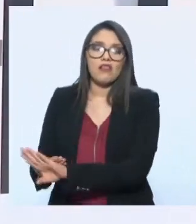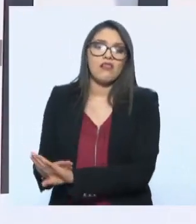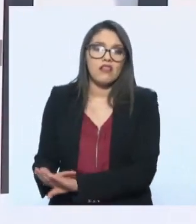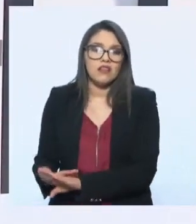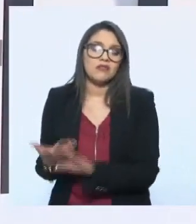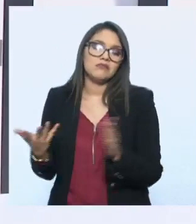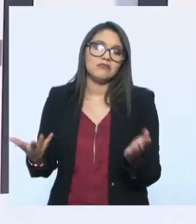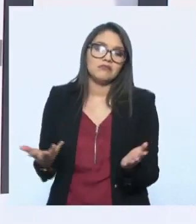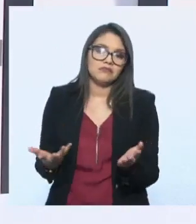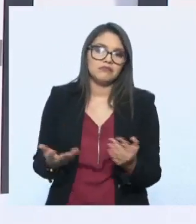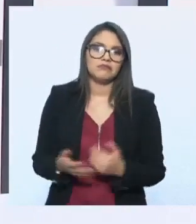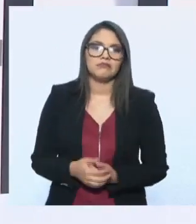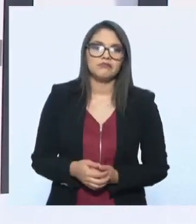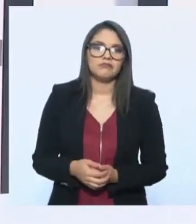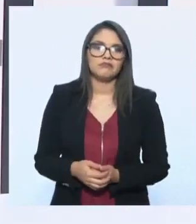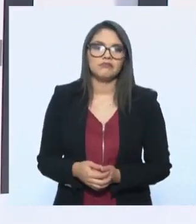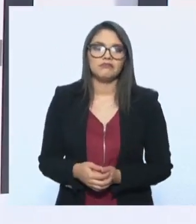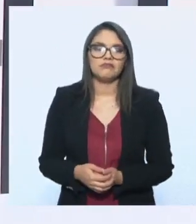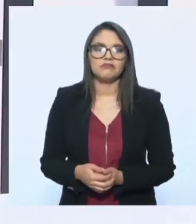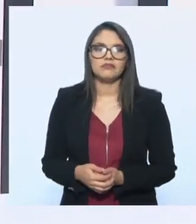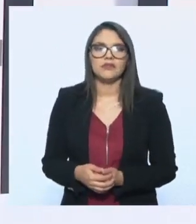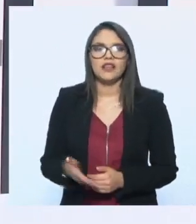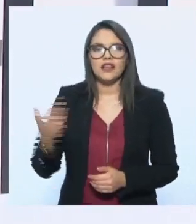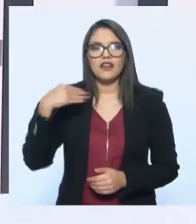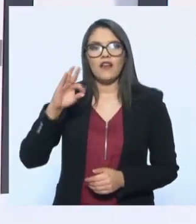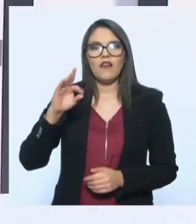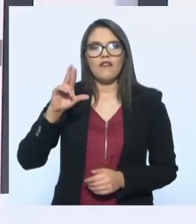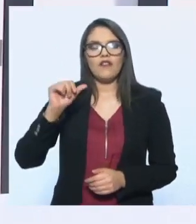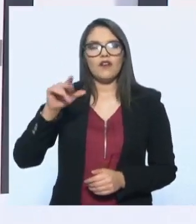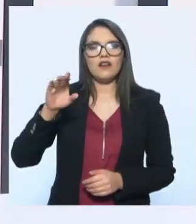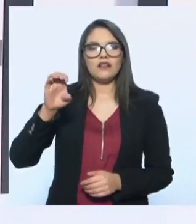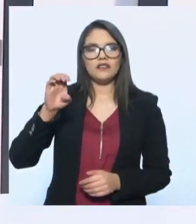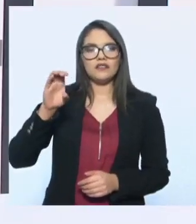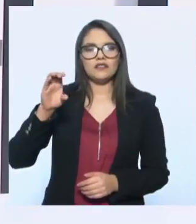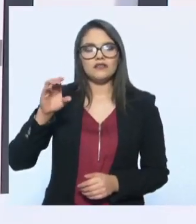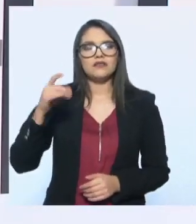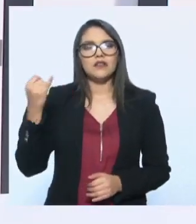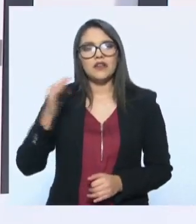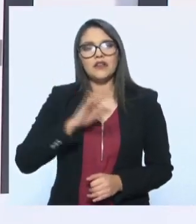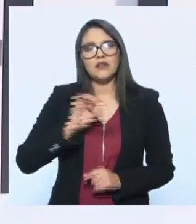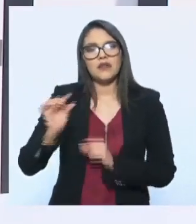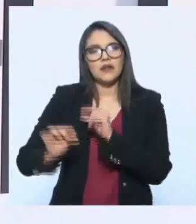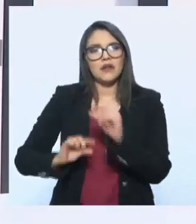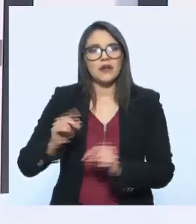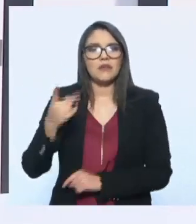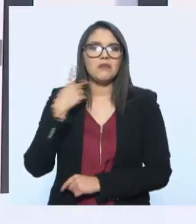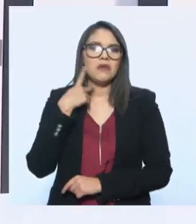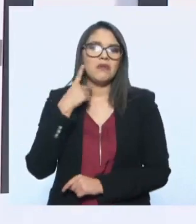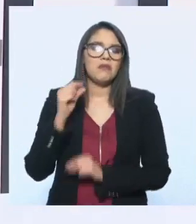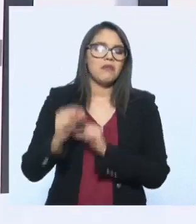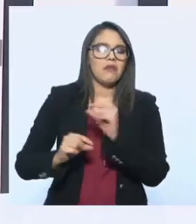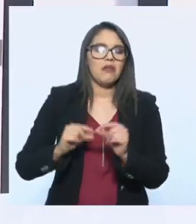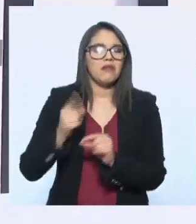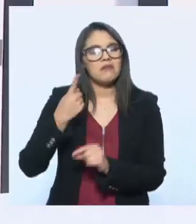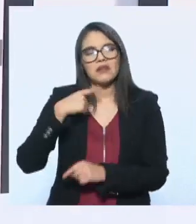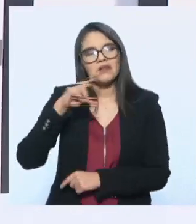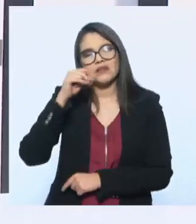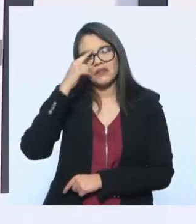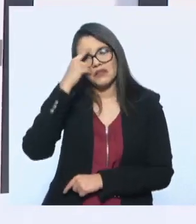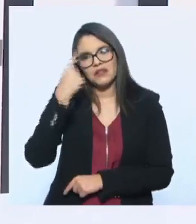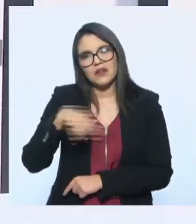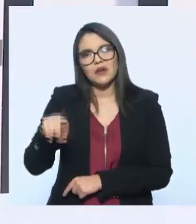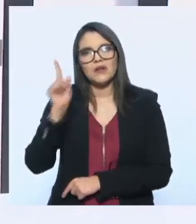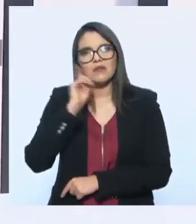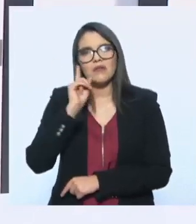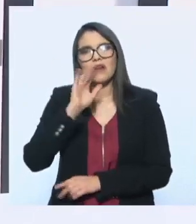y la bandera del caso de Florence Cassé les pueda llevar también agua política a su molino, pero no lo creo. La señora ya